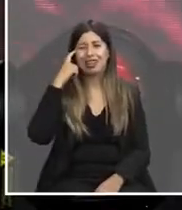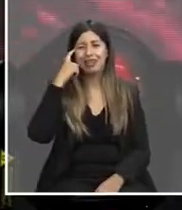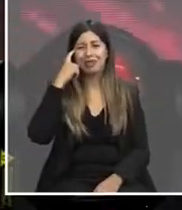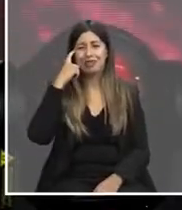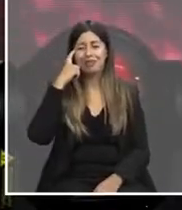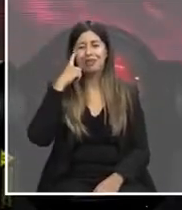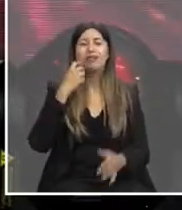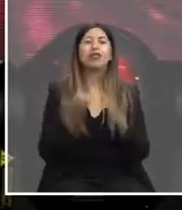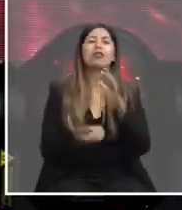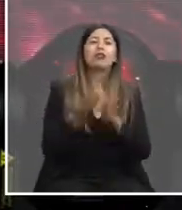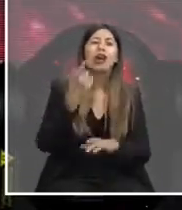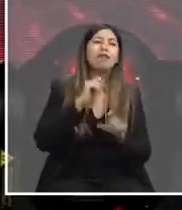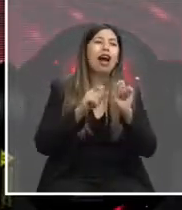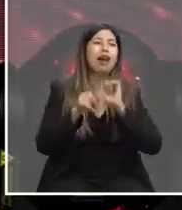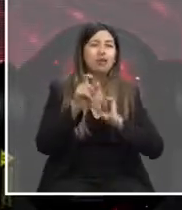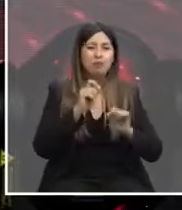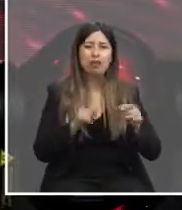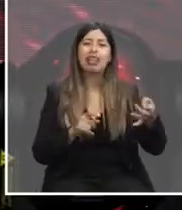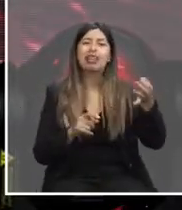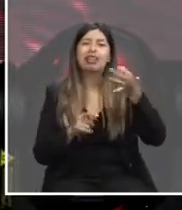nuevos argumentos, con nueva